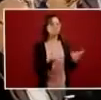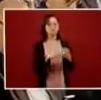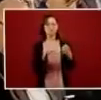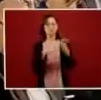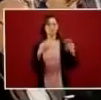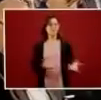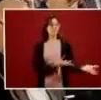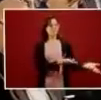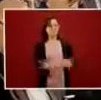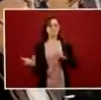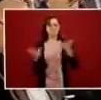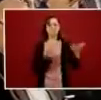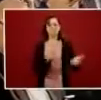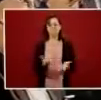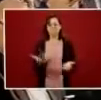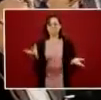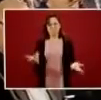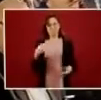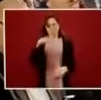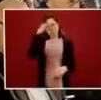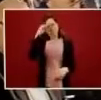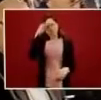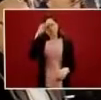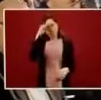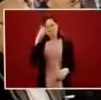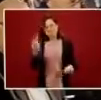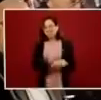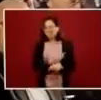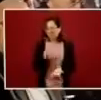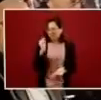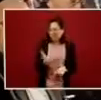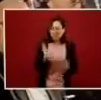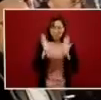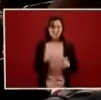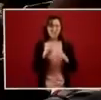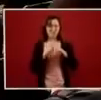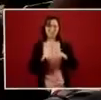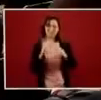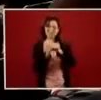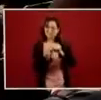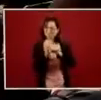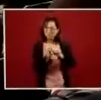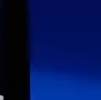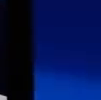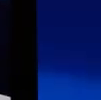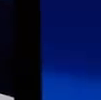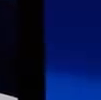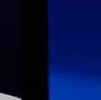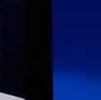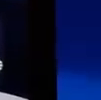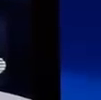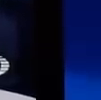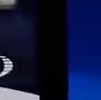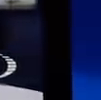estuviera en el radar de la República esta situación, saber si hay alguna investigación y si se ha trabajado. Muchas gracias, señor presidente. Y de última